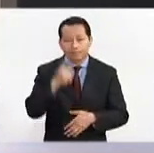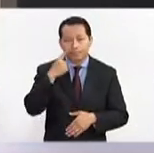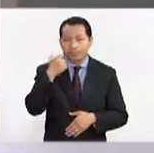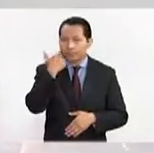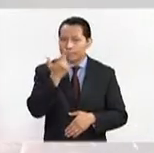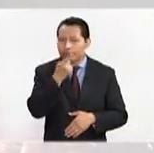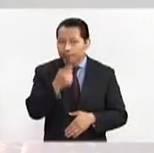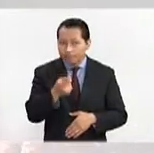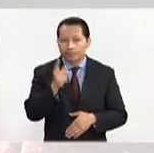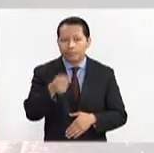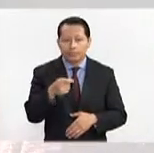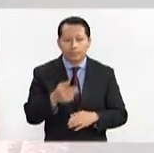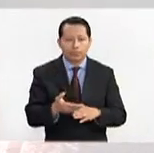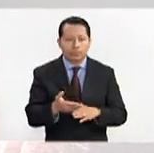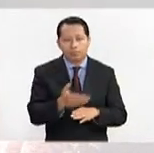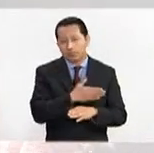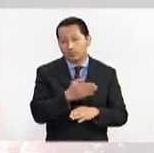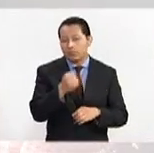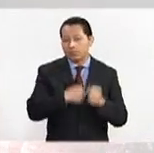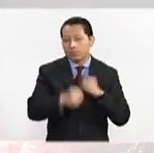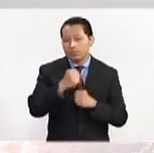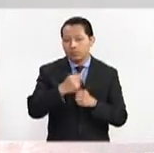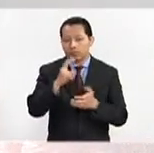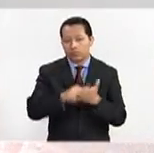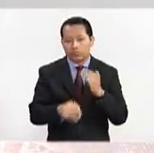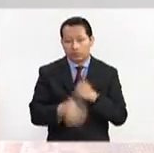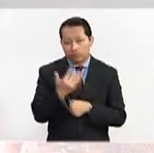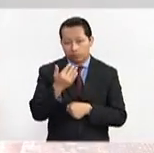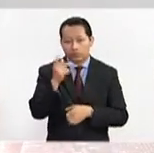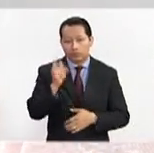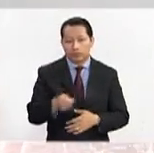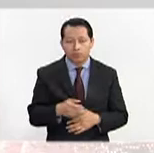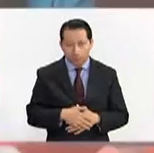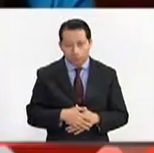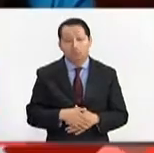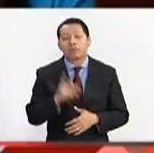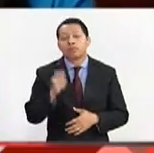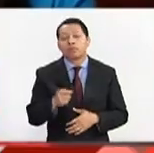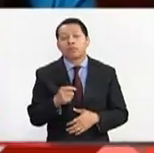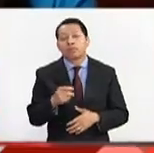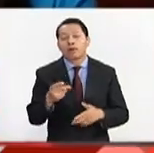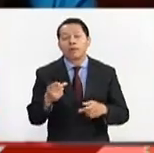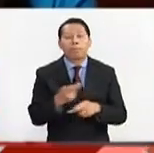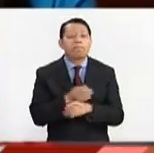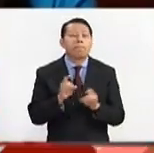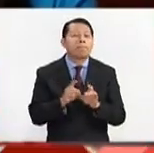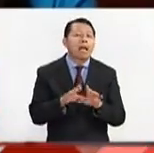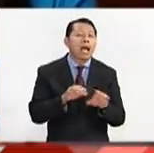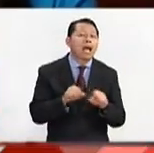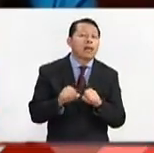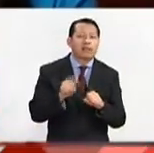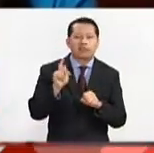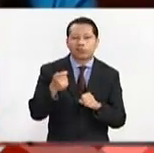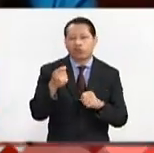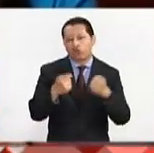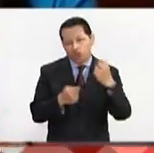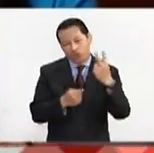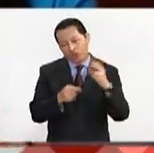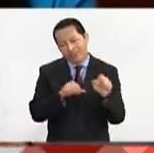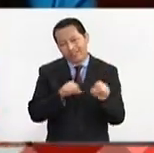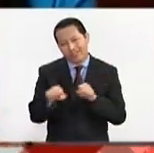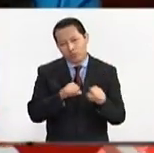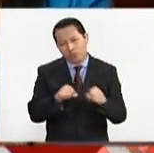una propuesta que presenté desde el año de 2015. Y yo creo que ante los fenómenos naturales, particularmente estos dos sismos que hemos